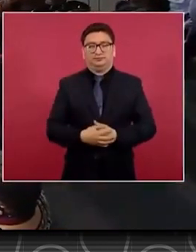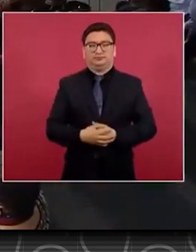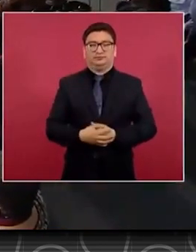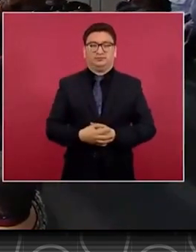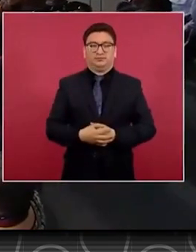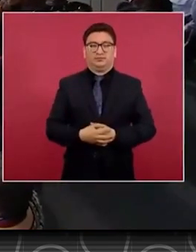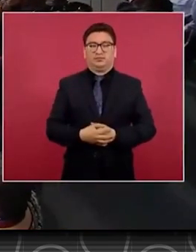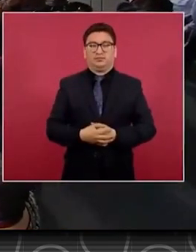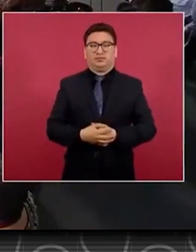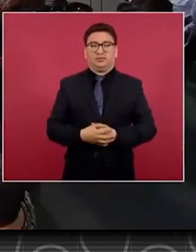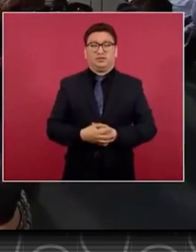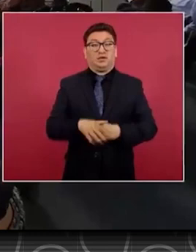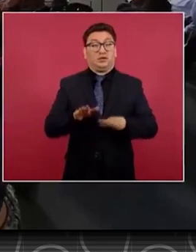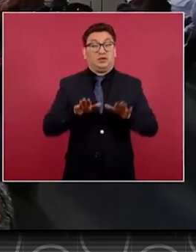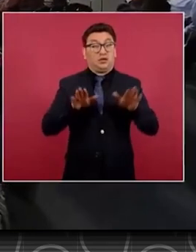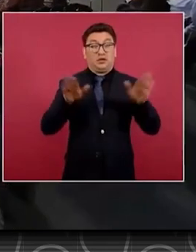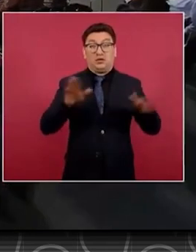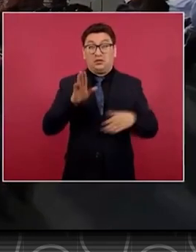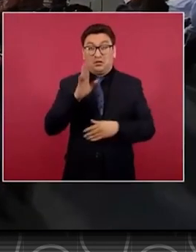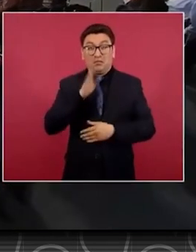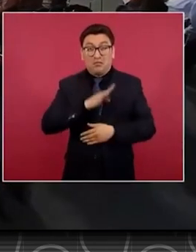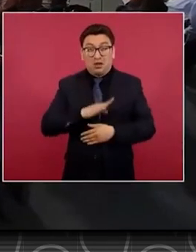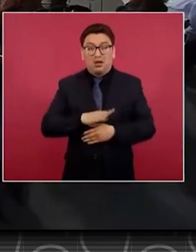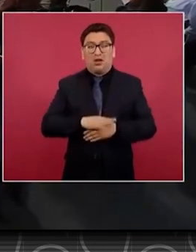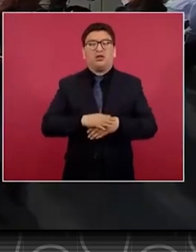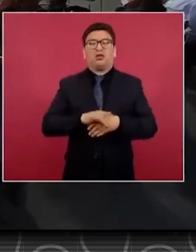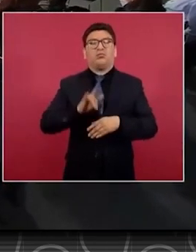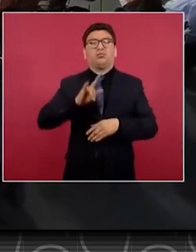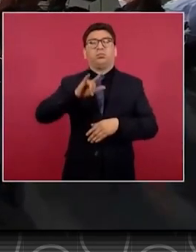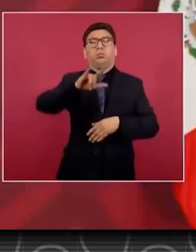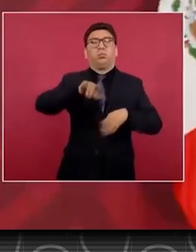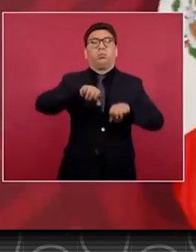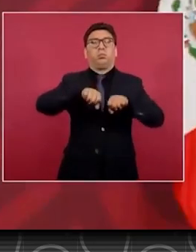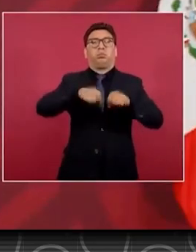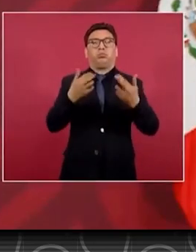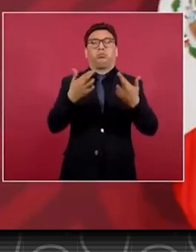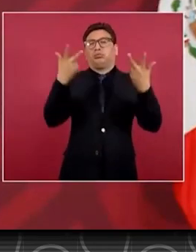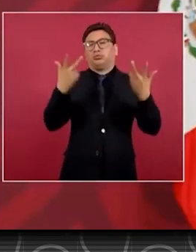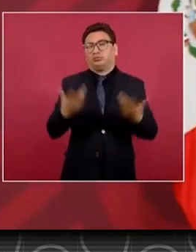está tan malo el aeropuerto que se partió, se tronchó